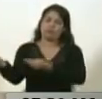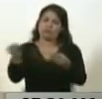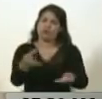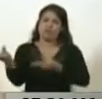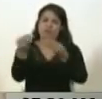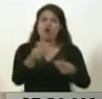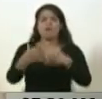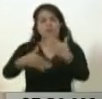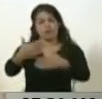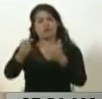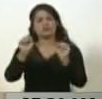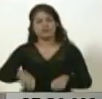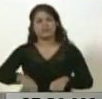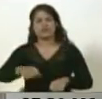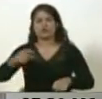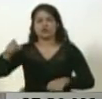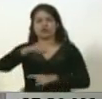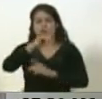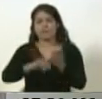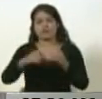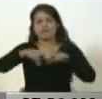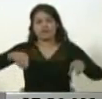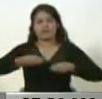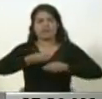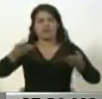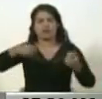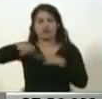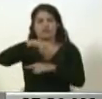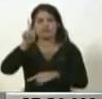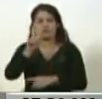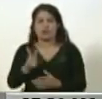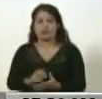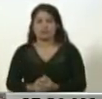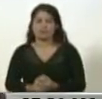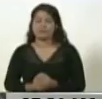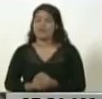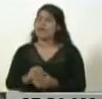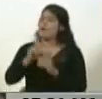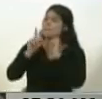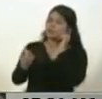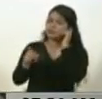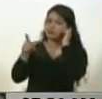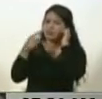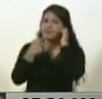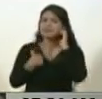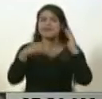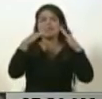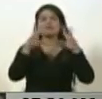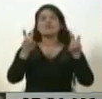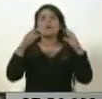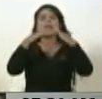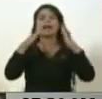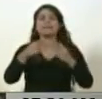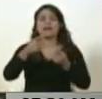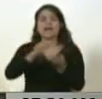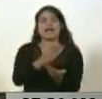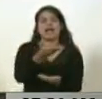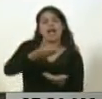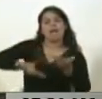los requerimientos de la economía nacional. ¿Cuál es el papel que van a jugar estas casas de cambio en la frontera, tomando en consideración que el ataque a la moneda ha venido